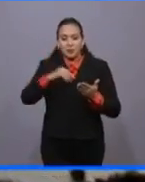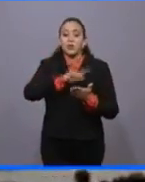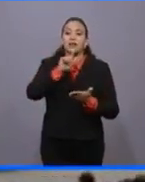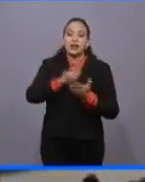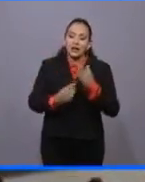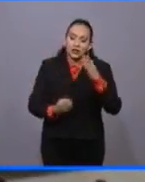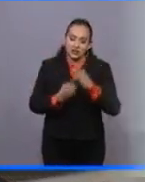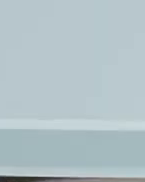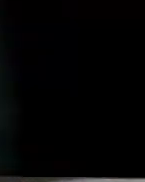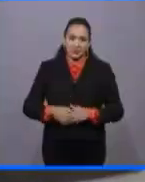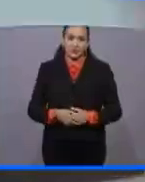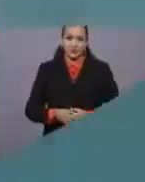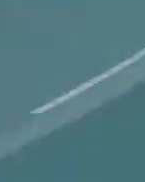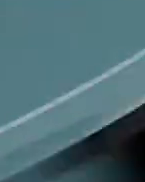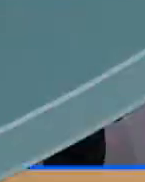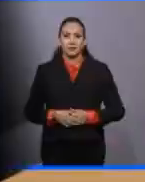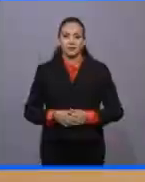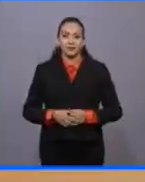norma.